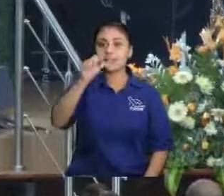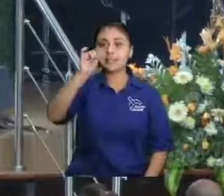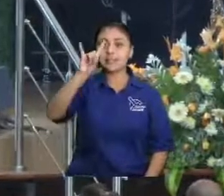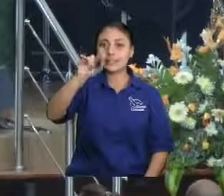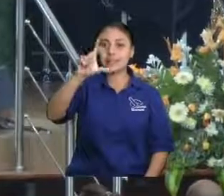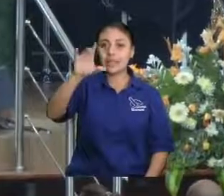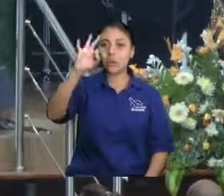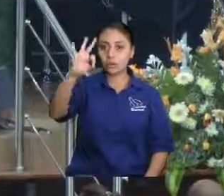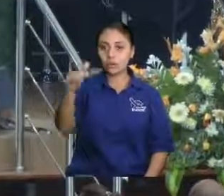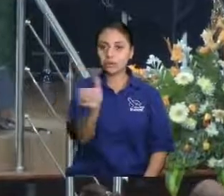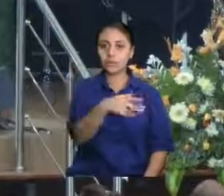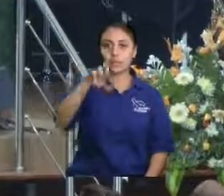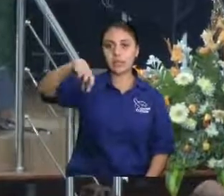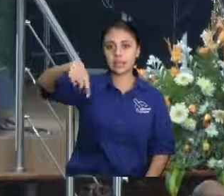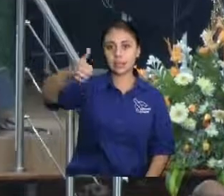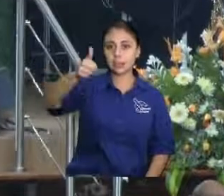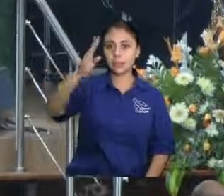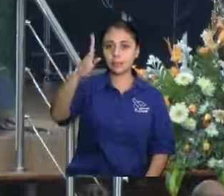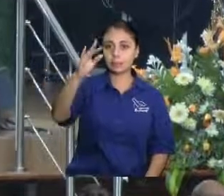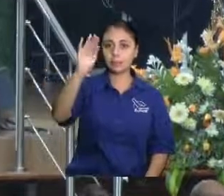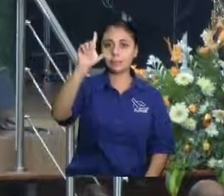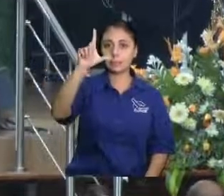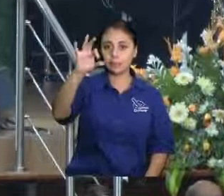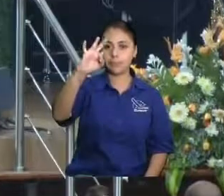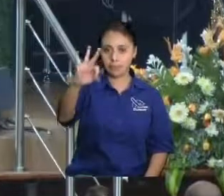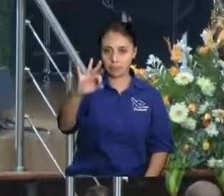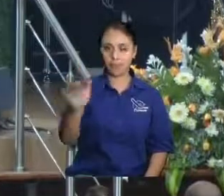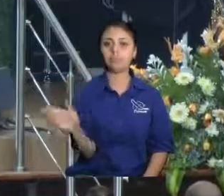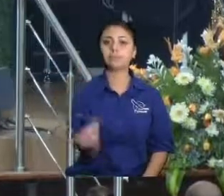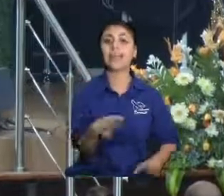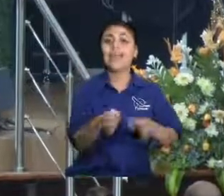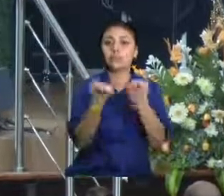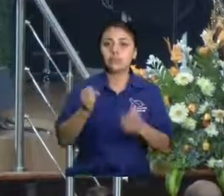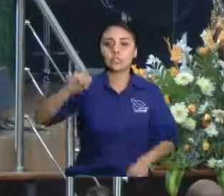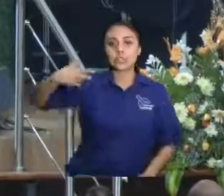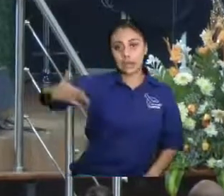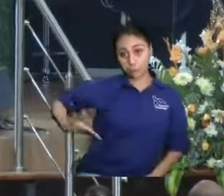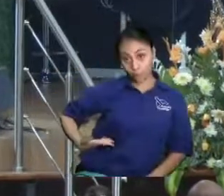Entonces resulta que Jacob tenía tres nombres: